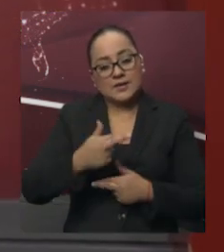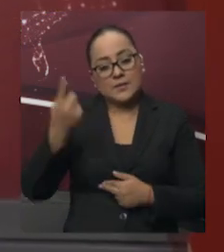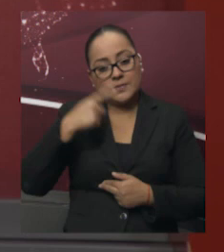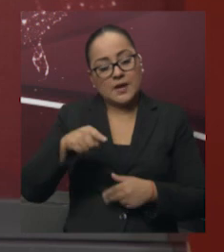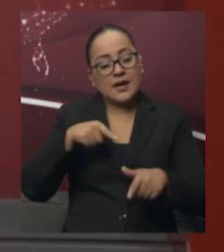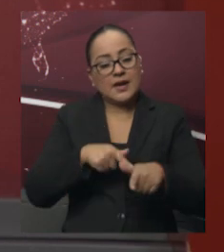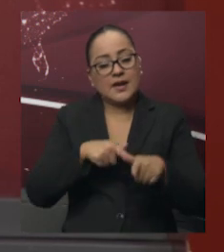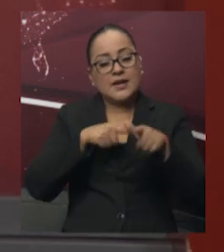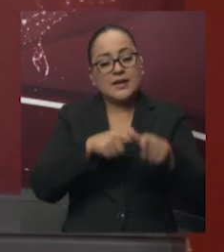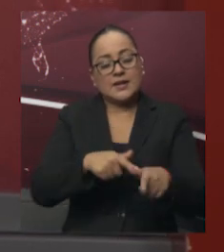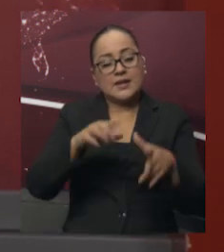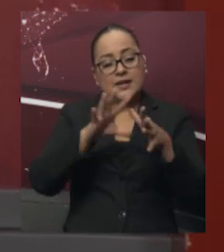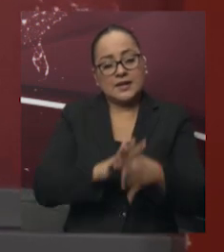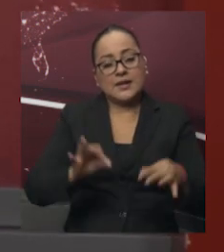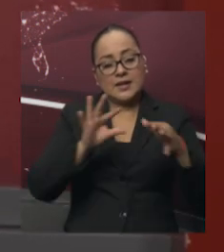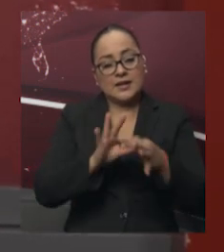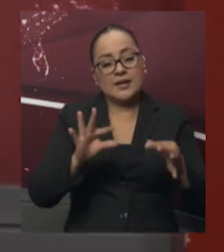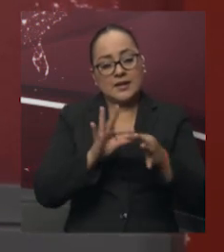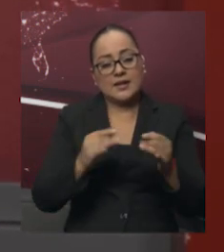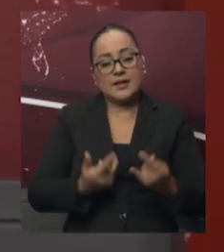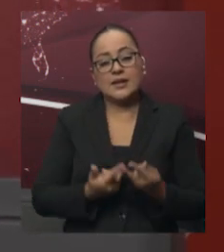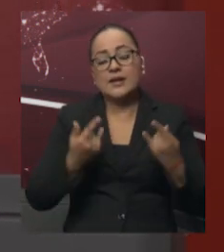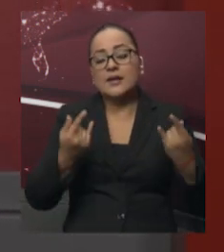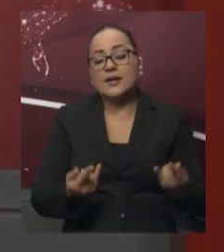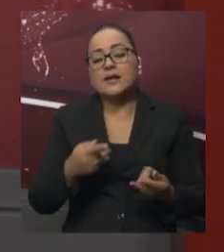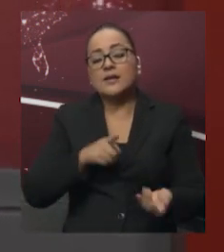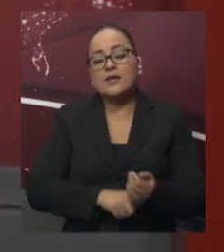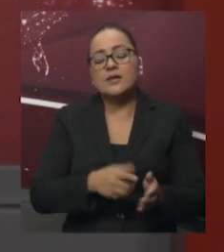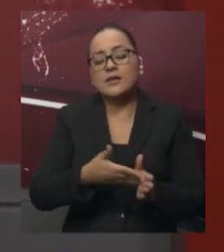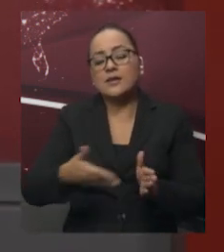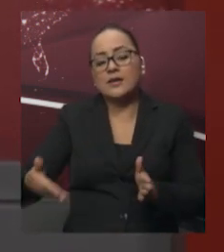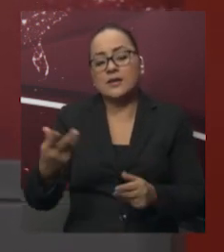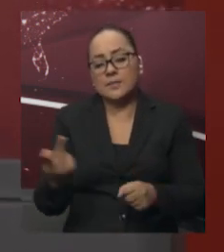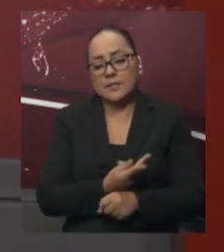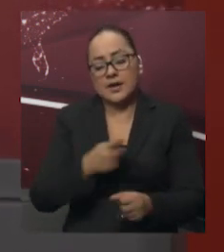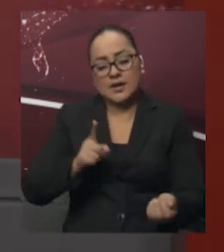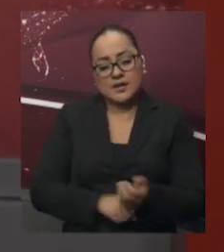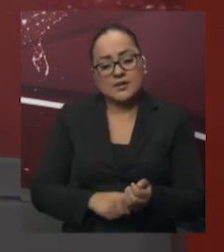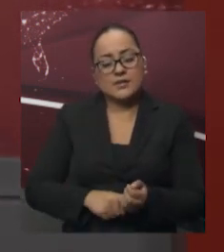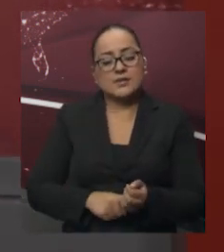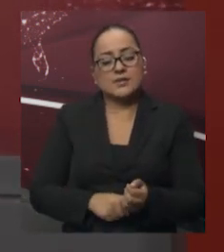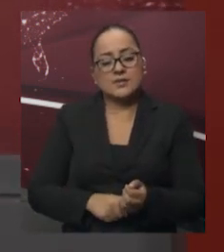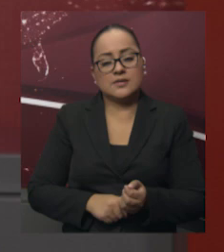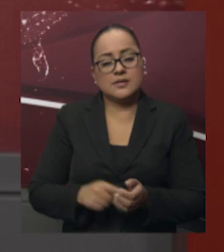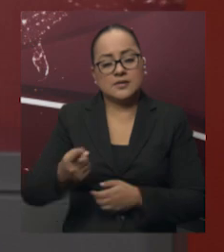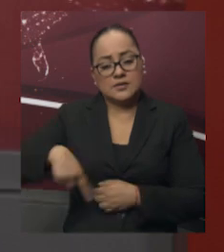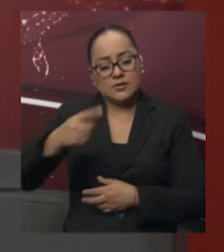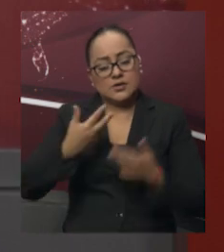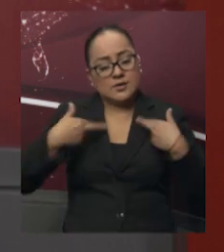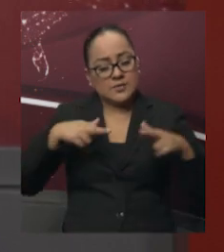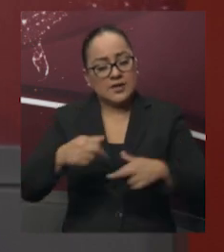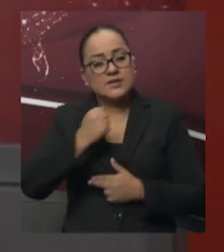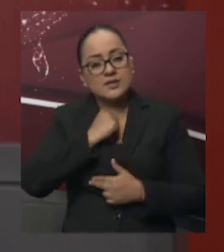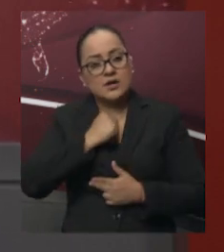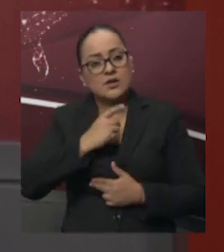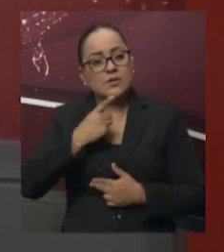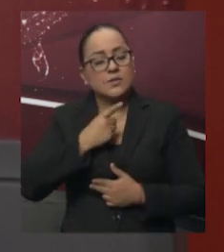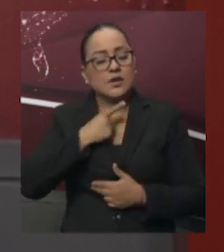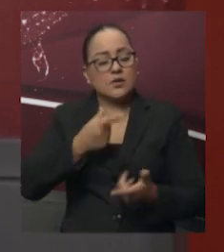continuar con la crónica, la información que se está desarrollando por parte y realizando por parte de nuestras y nuestros representantes en la